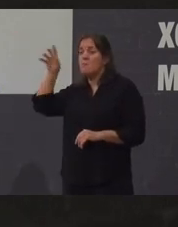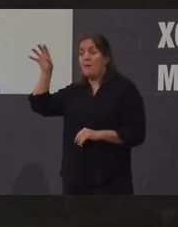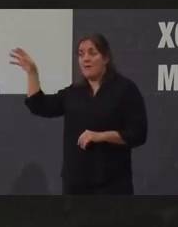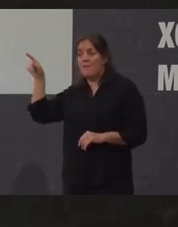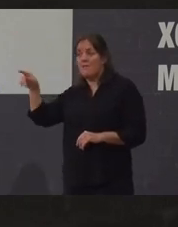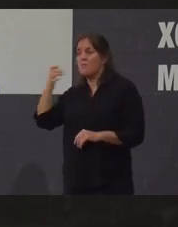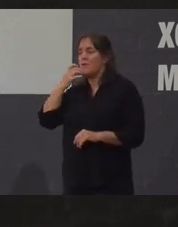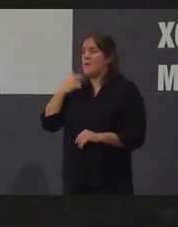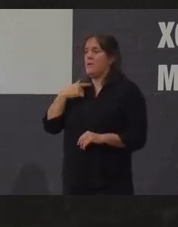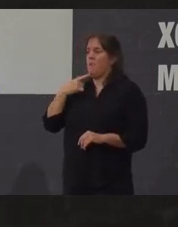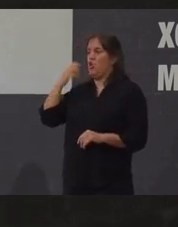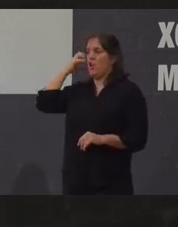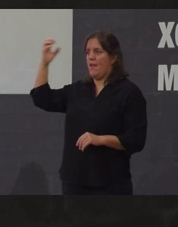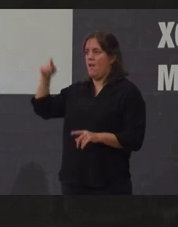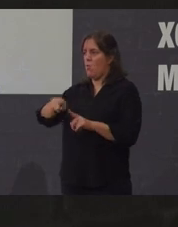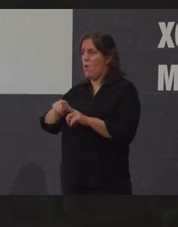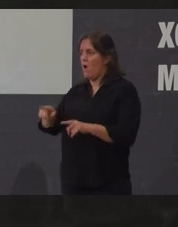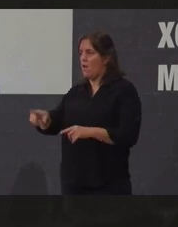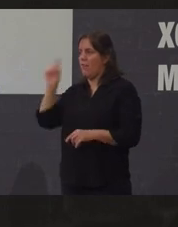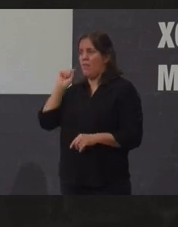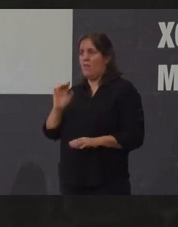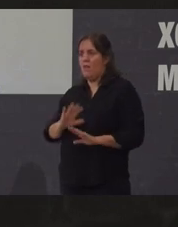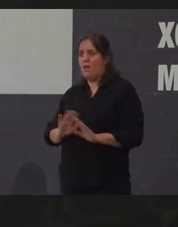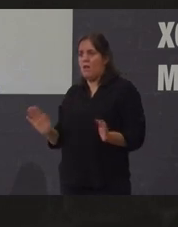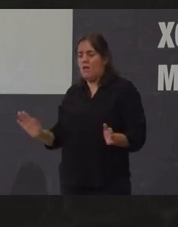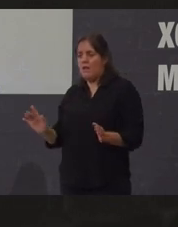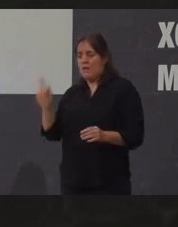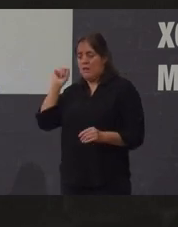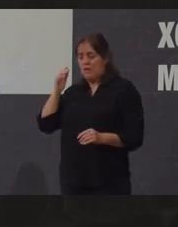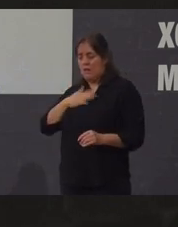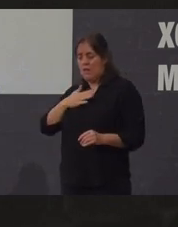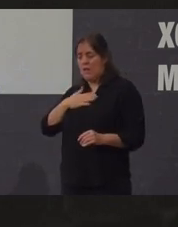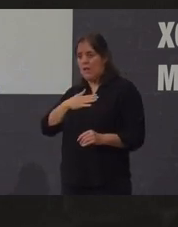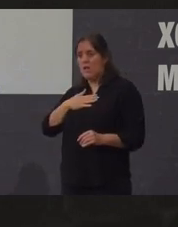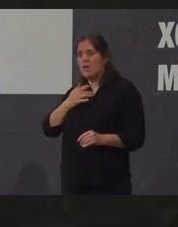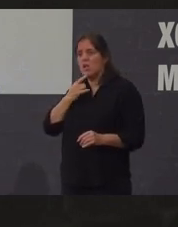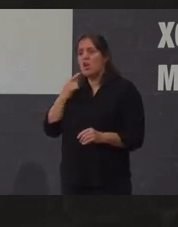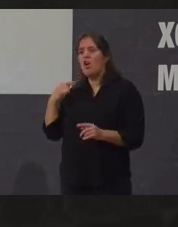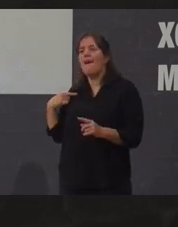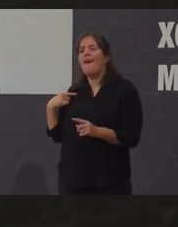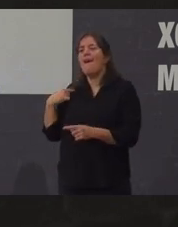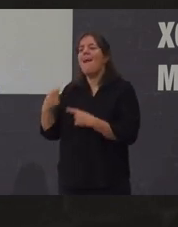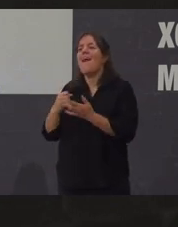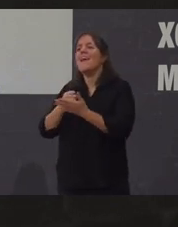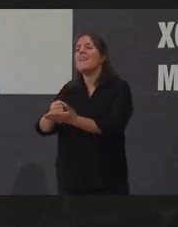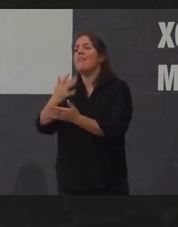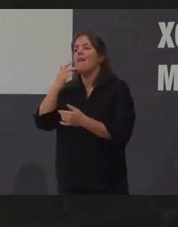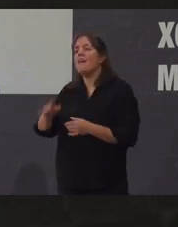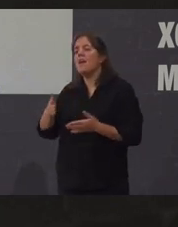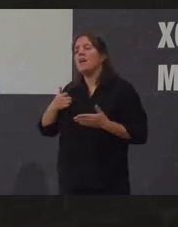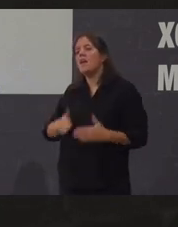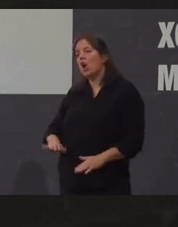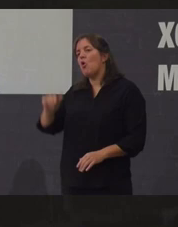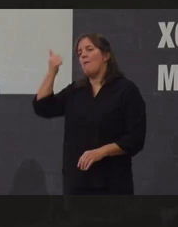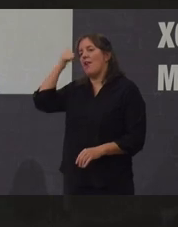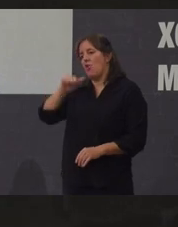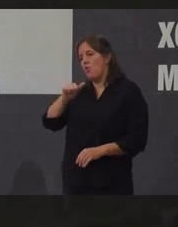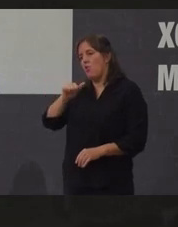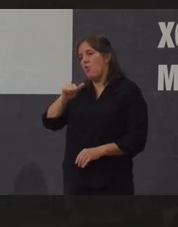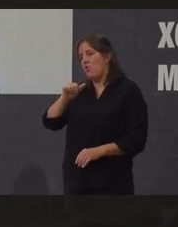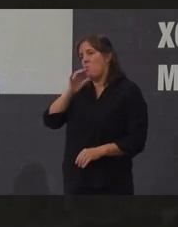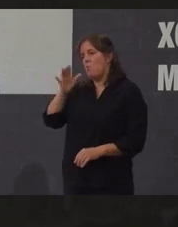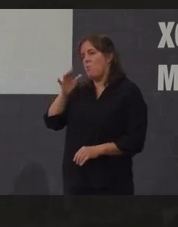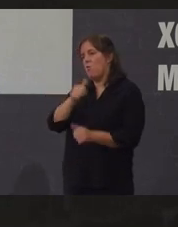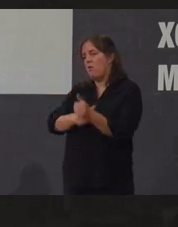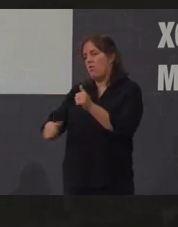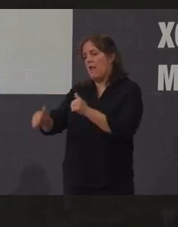o rei decidir que o seu trono o vai a heredar o fillo varón por